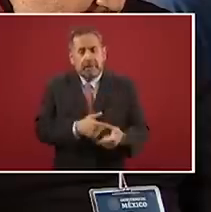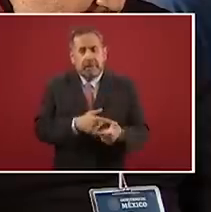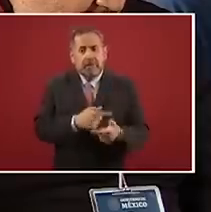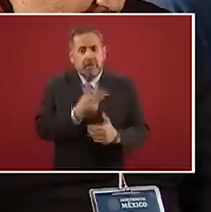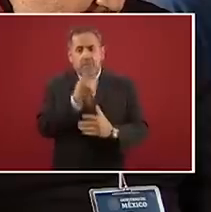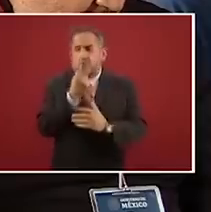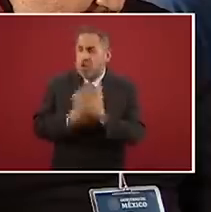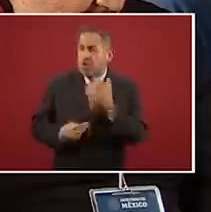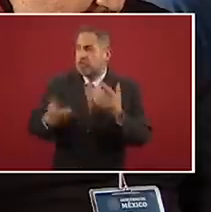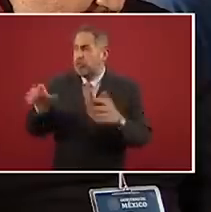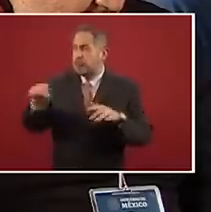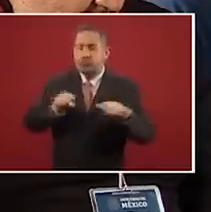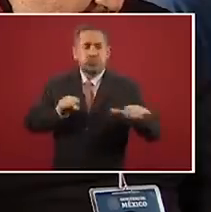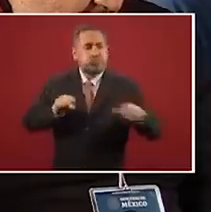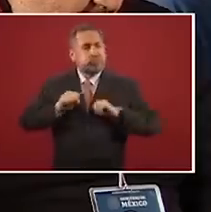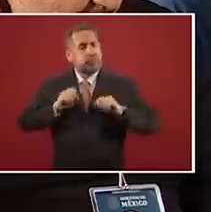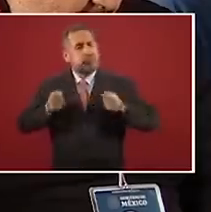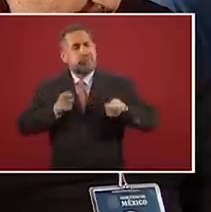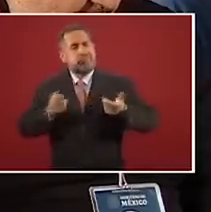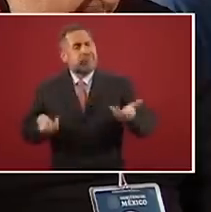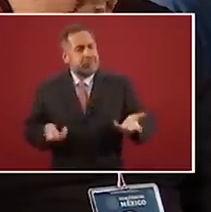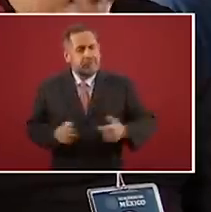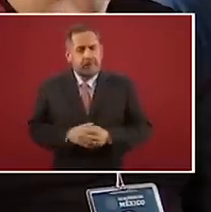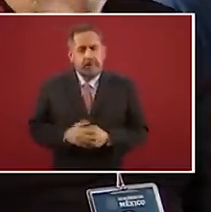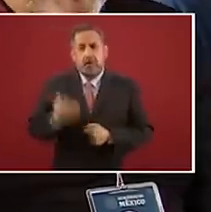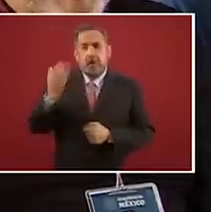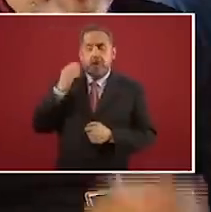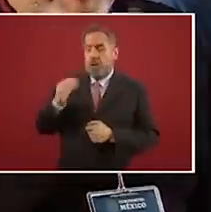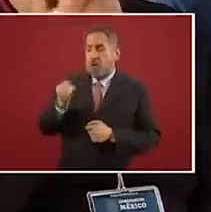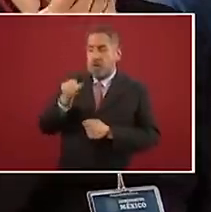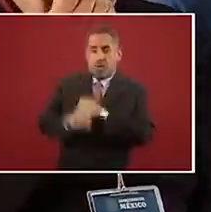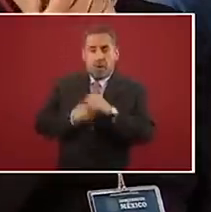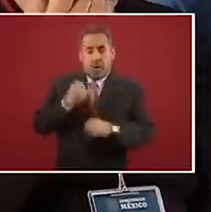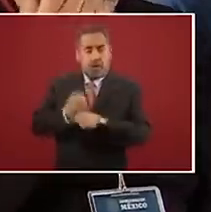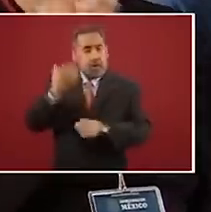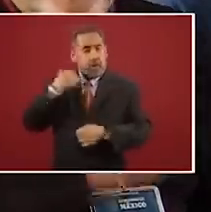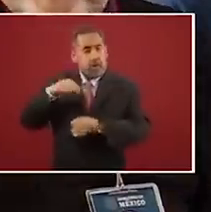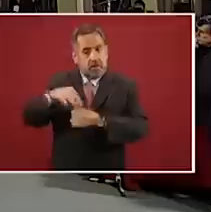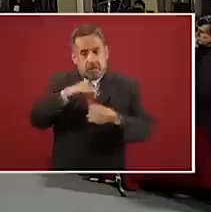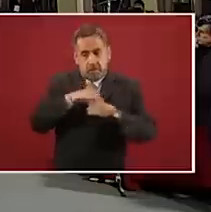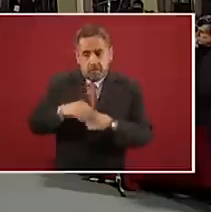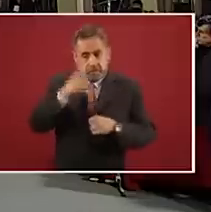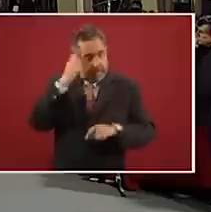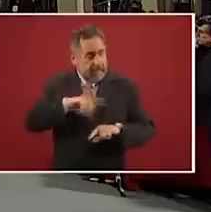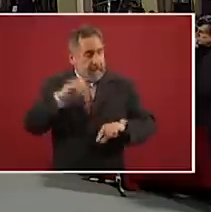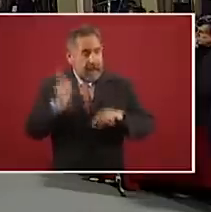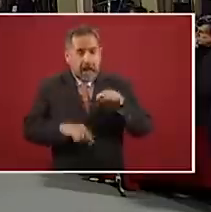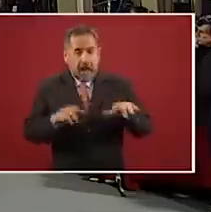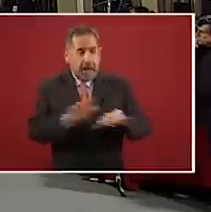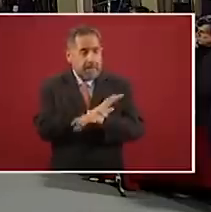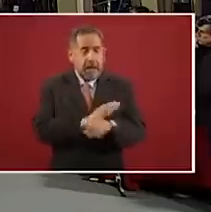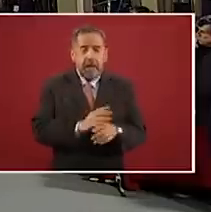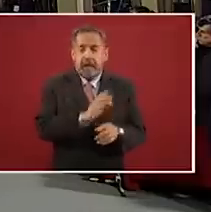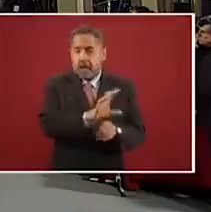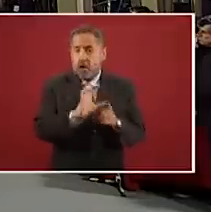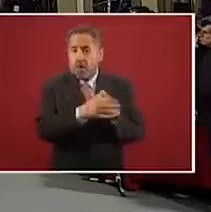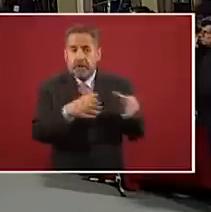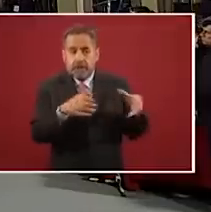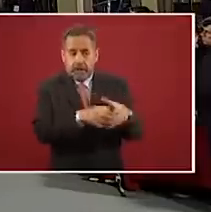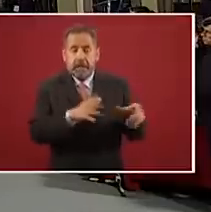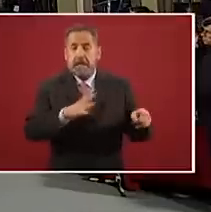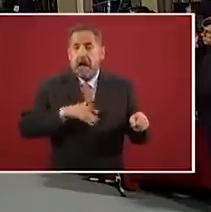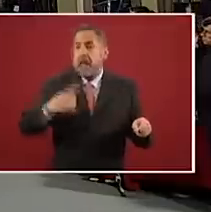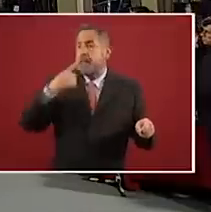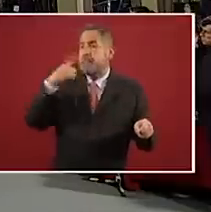ambos puestos. En junio del año pasado hubo elecciones para cambiar a la mitad del comité y hay una demanda